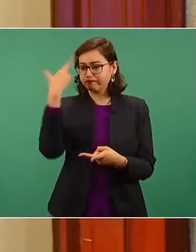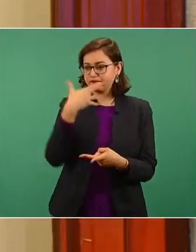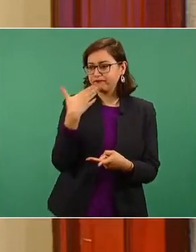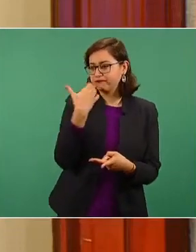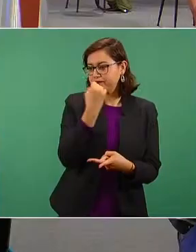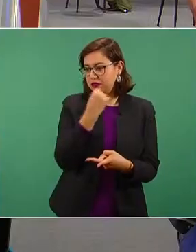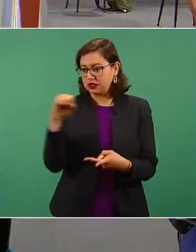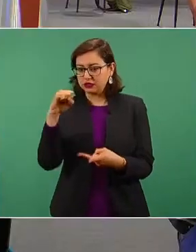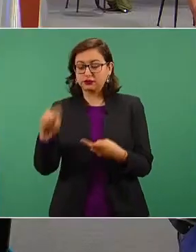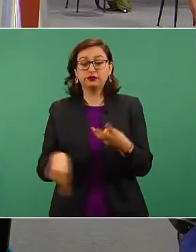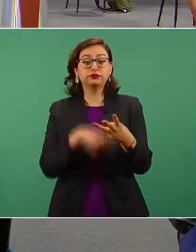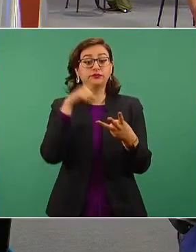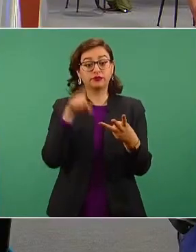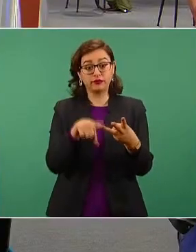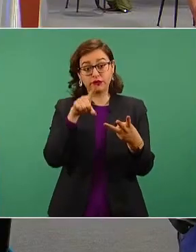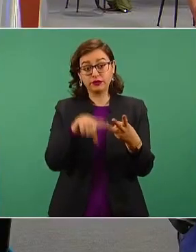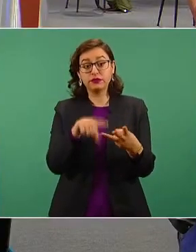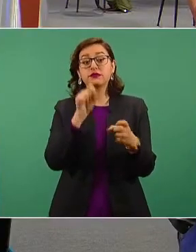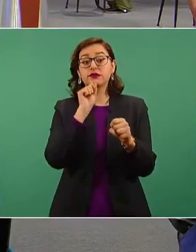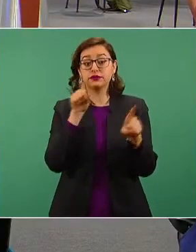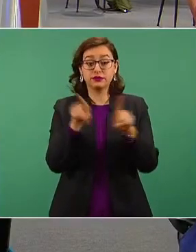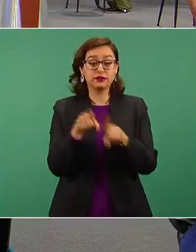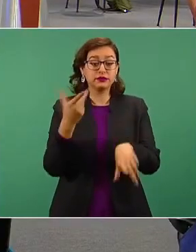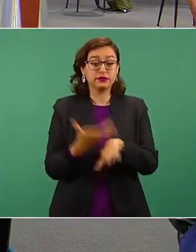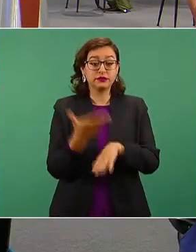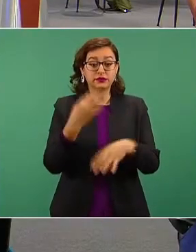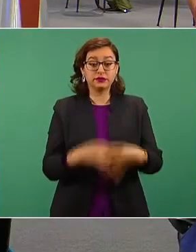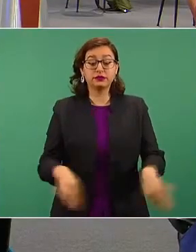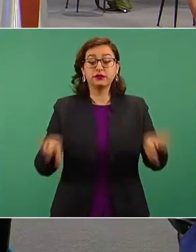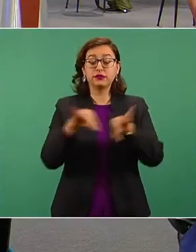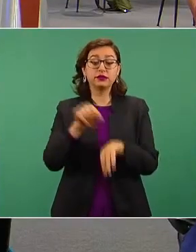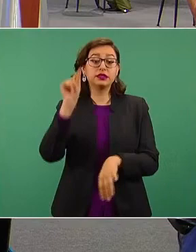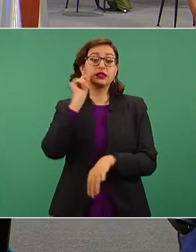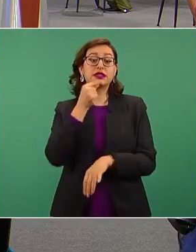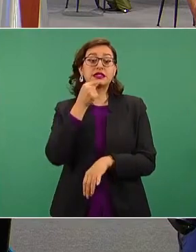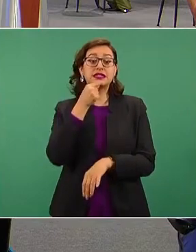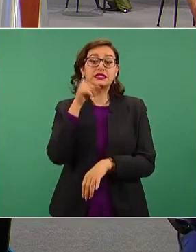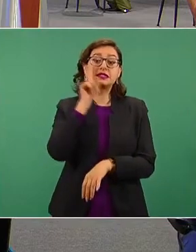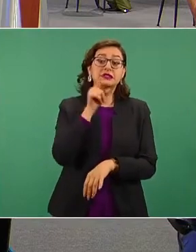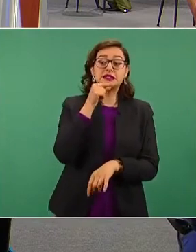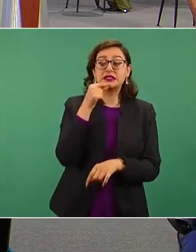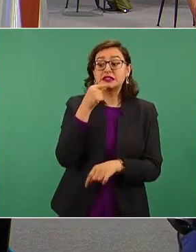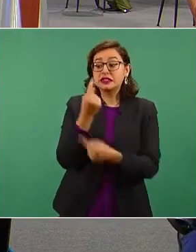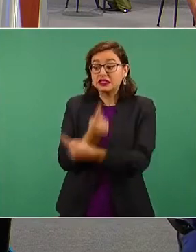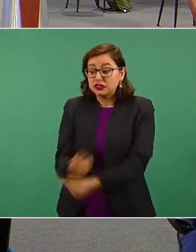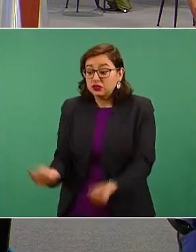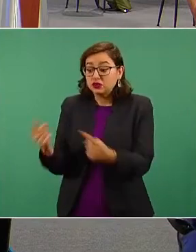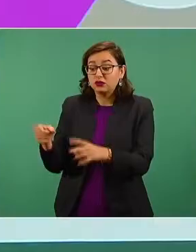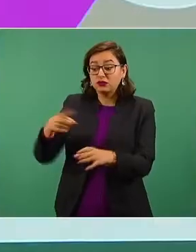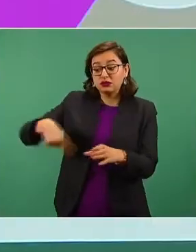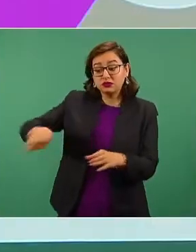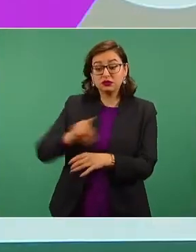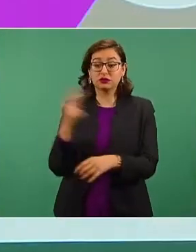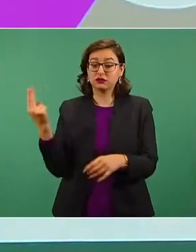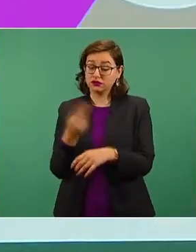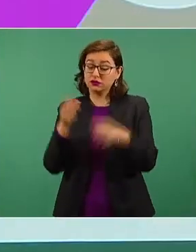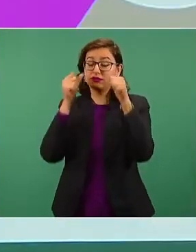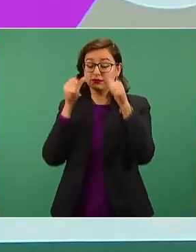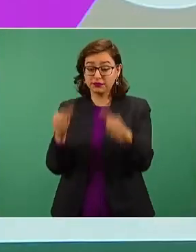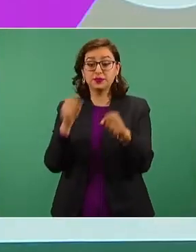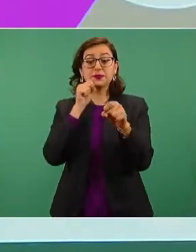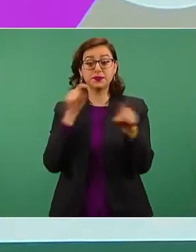también hay un trabajo muy importante con las y los niños que viven en un entorno de violencia y que requieren ser